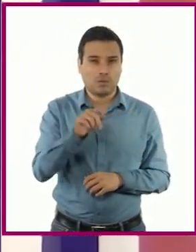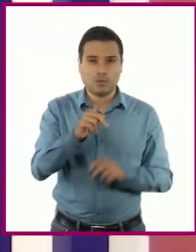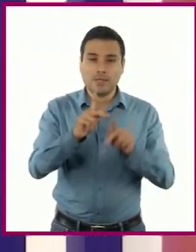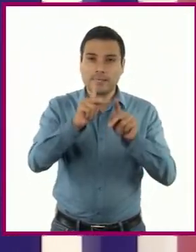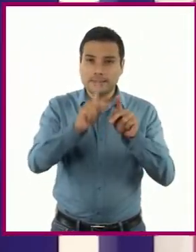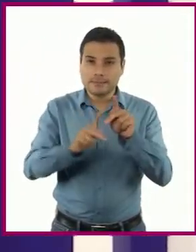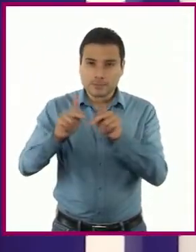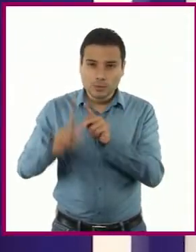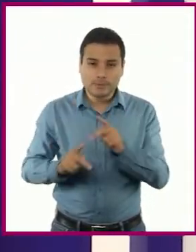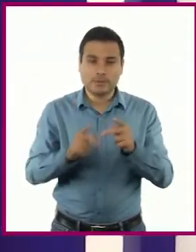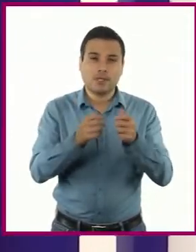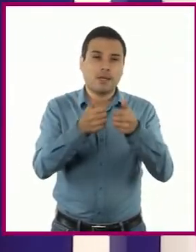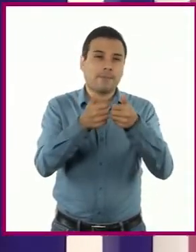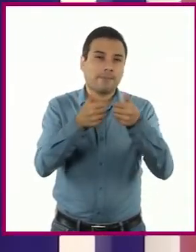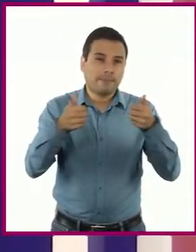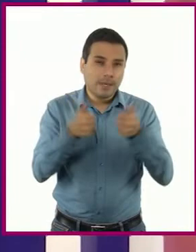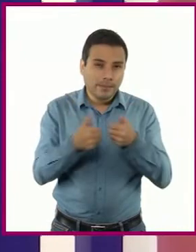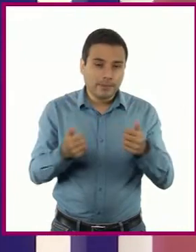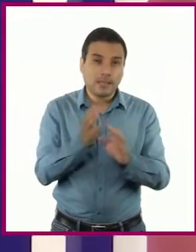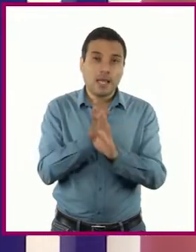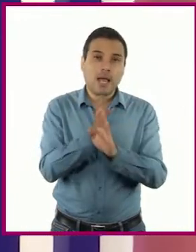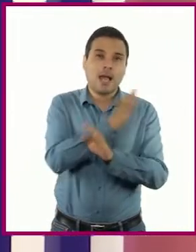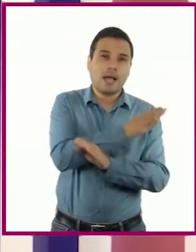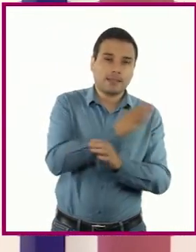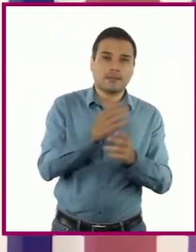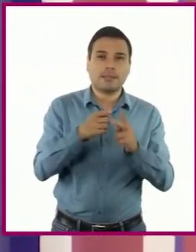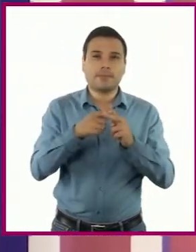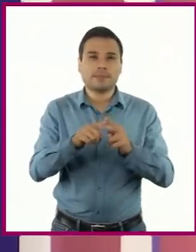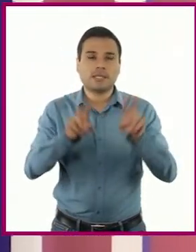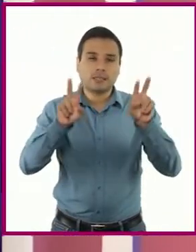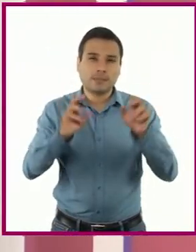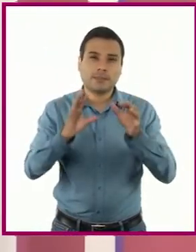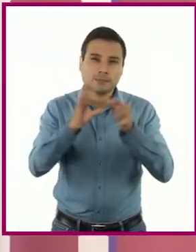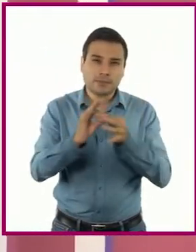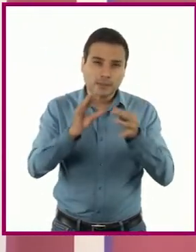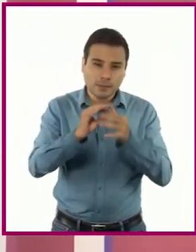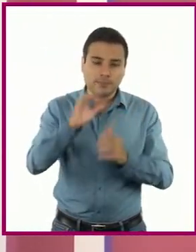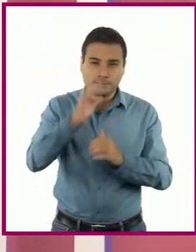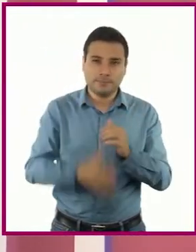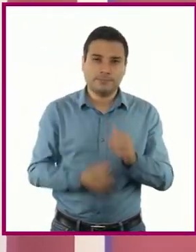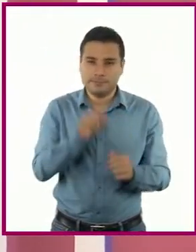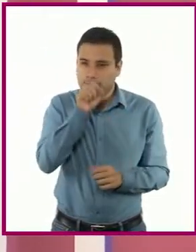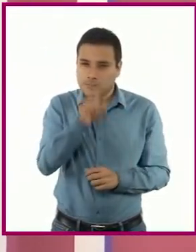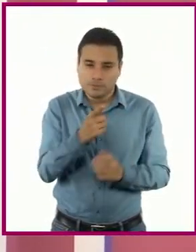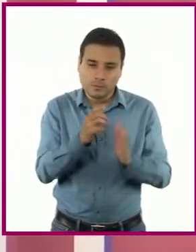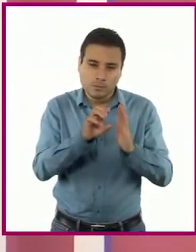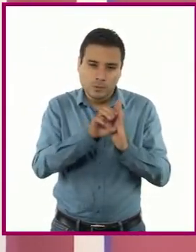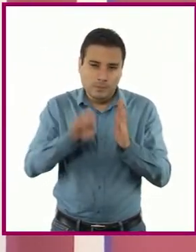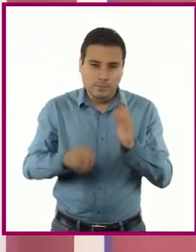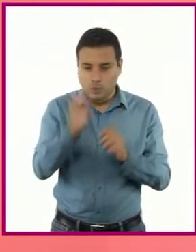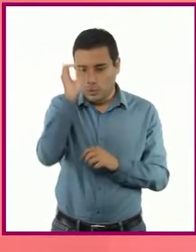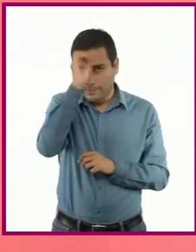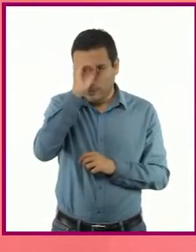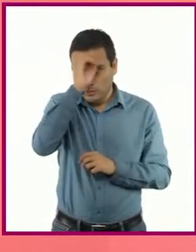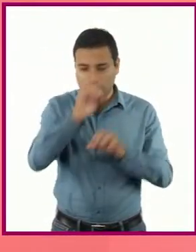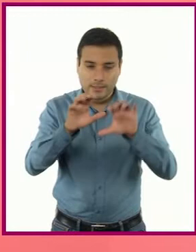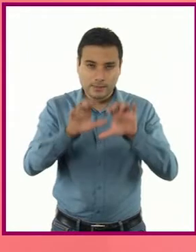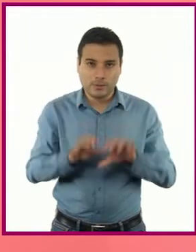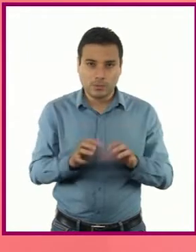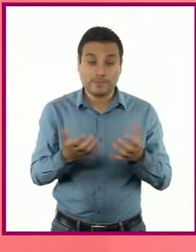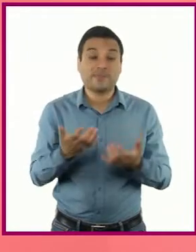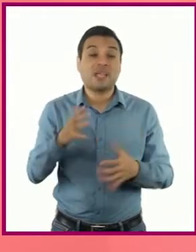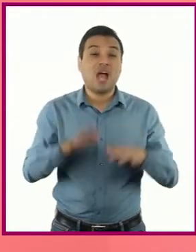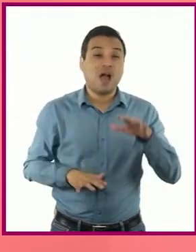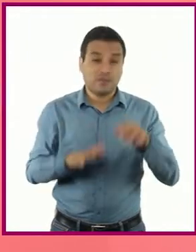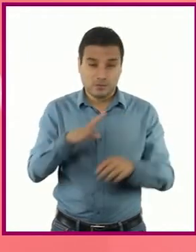estructura, antecedentes, asunto principal y cierre, como lo requiere el artículo de opinión, por ejemplo. A veces hay punto